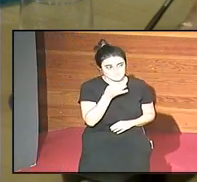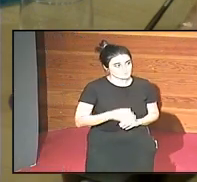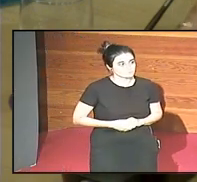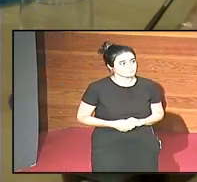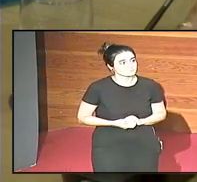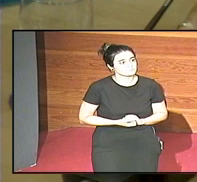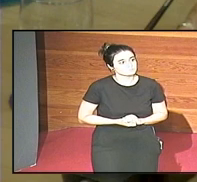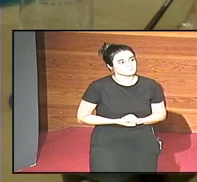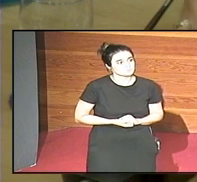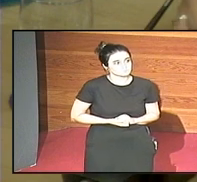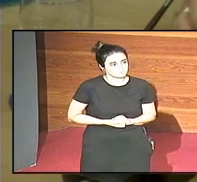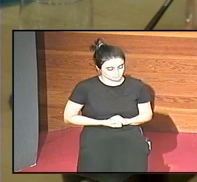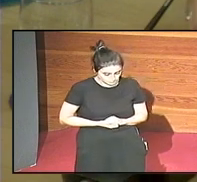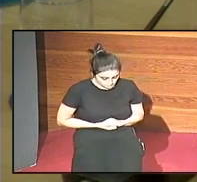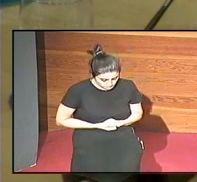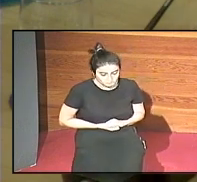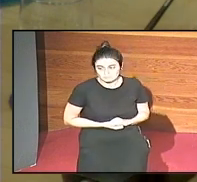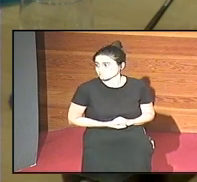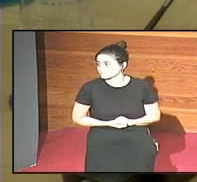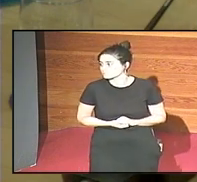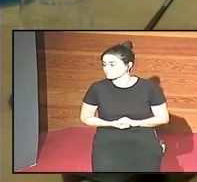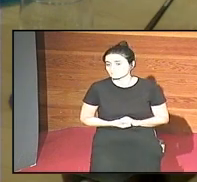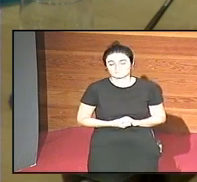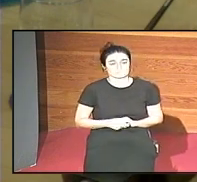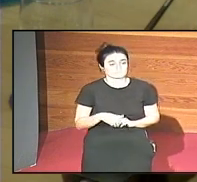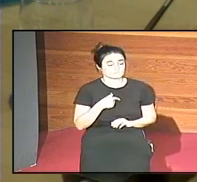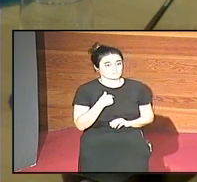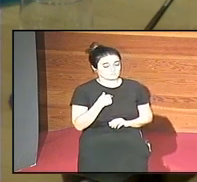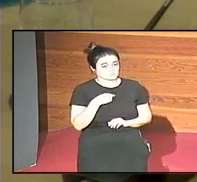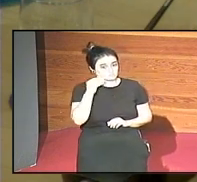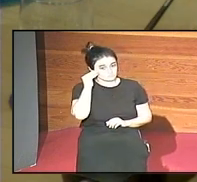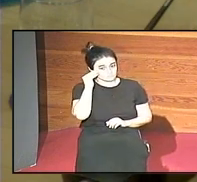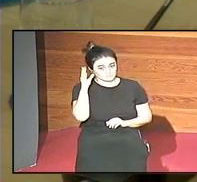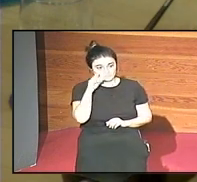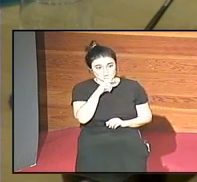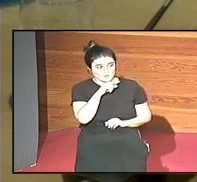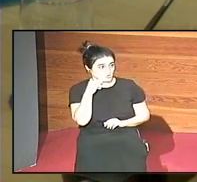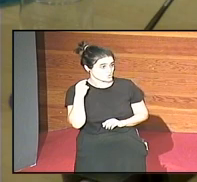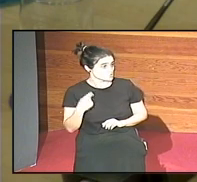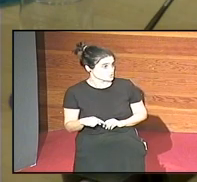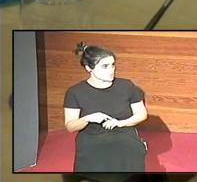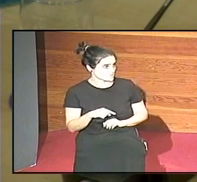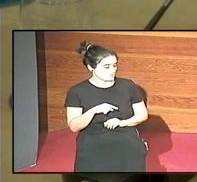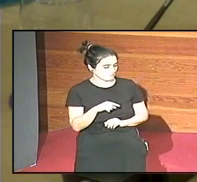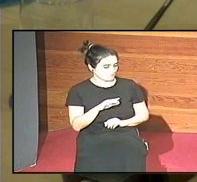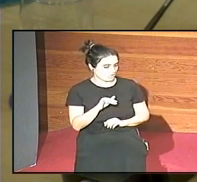Rusia, que considero que sigue teniendo esa ventaja de poder congelar el conflicto,